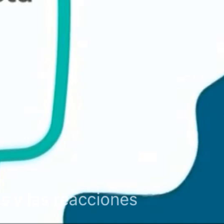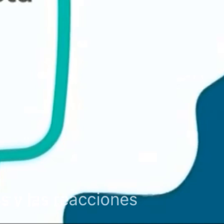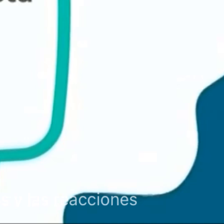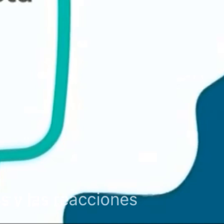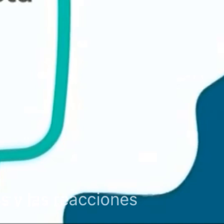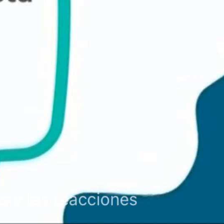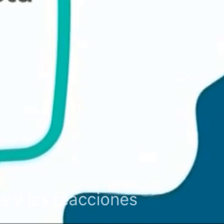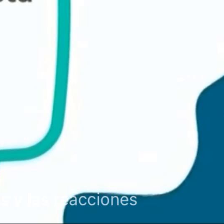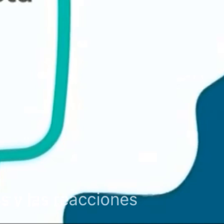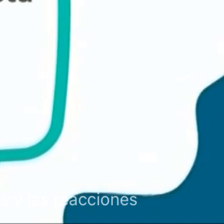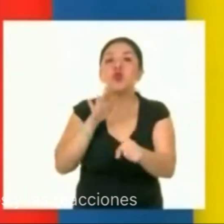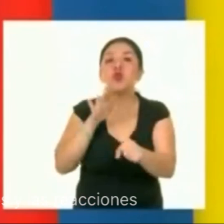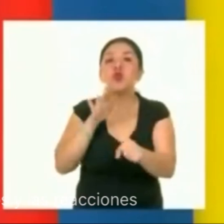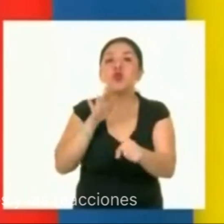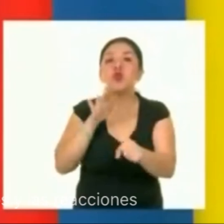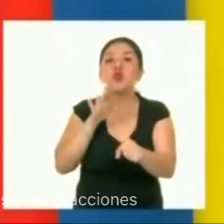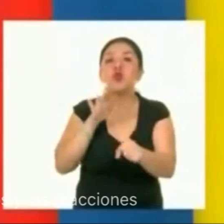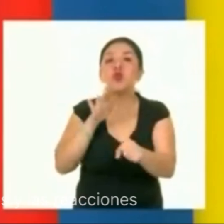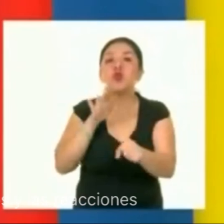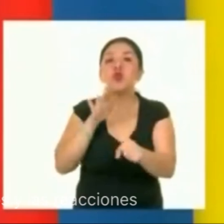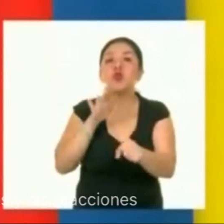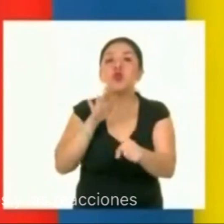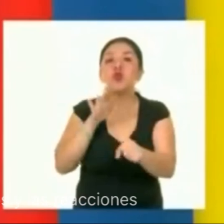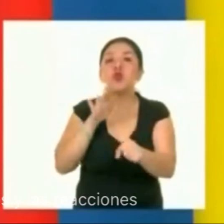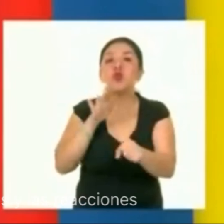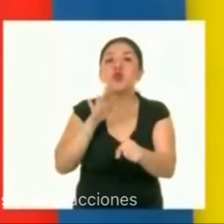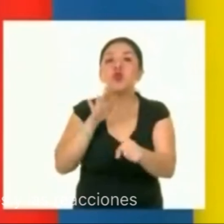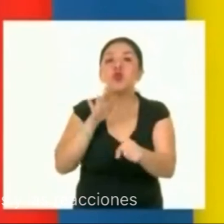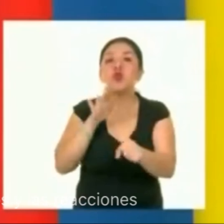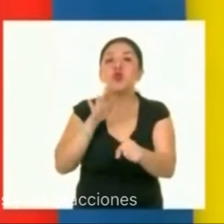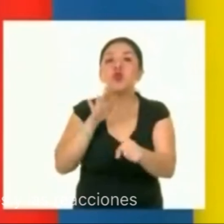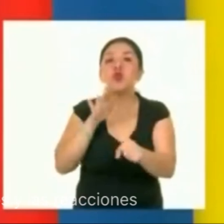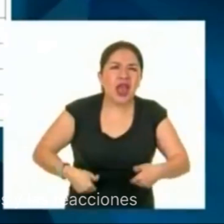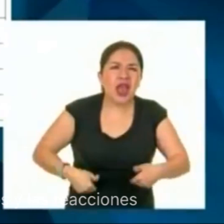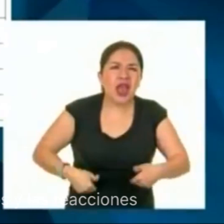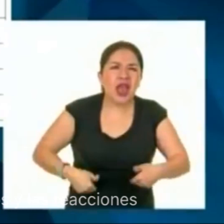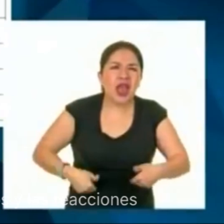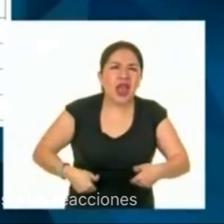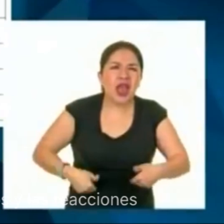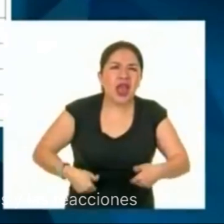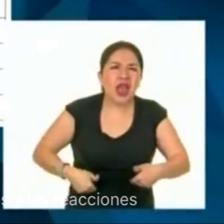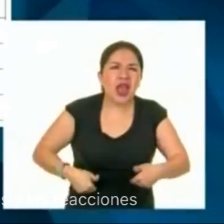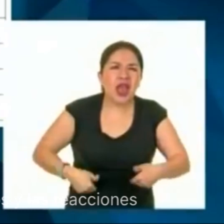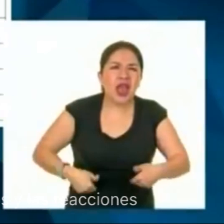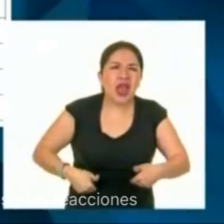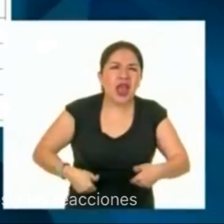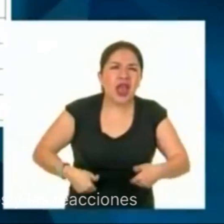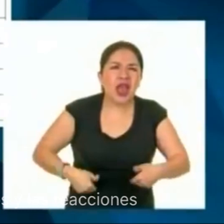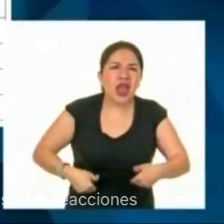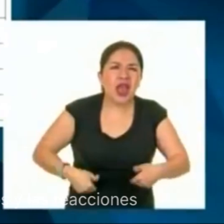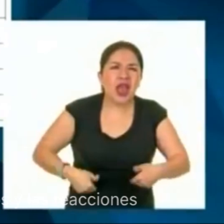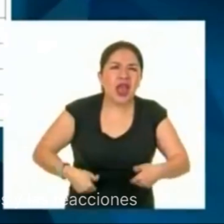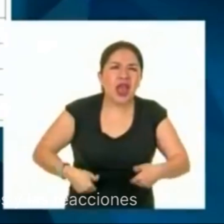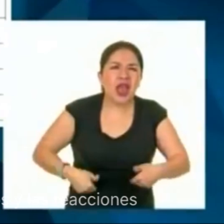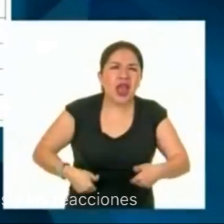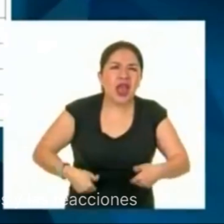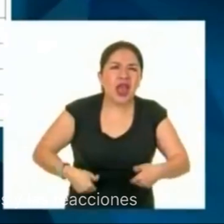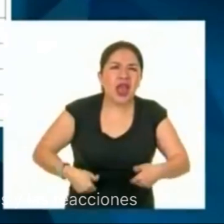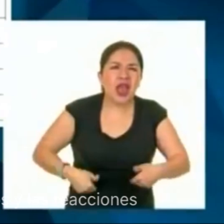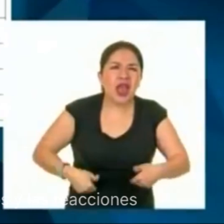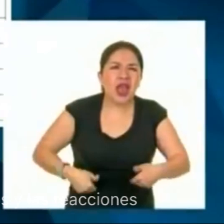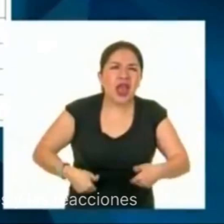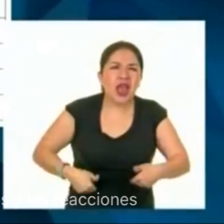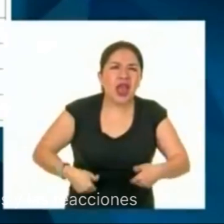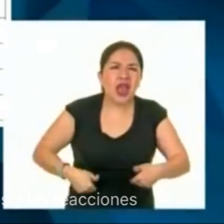tema es el reporte de la encuesta conocerá la función y la estructura de un reporte de encuesta en todas las tablas pusimos en el encabezado el subtema